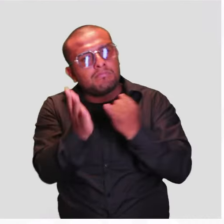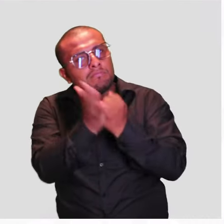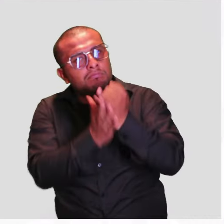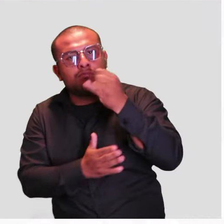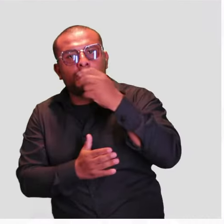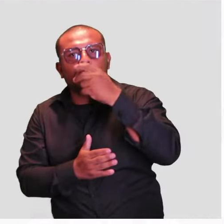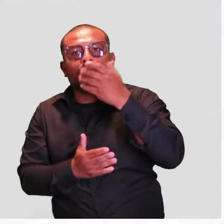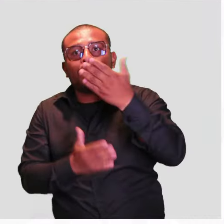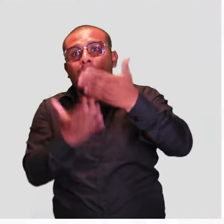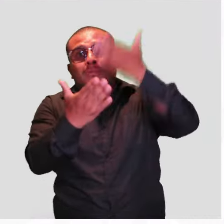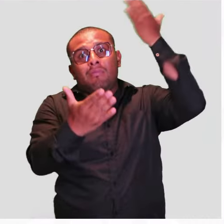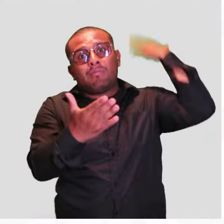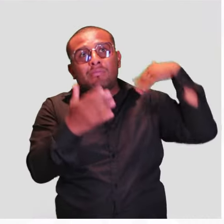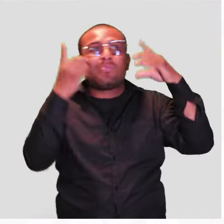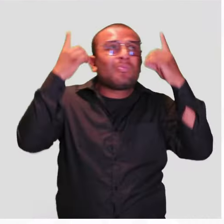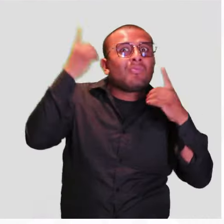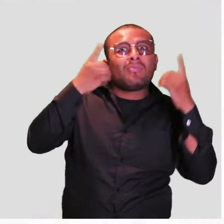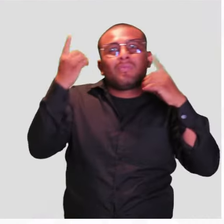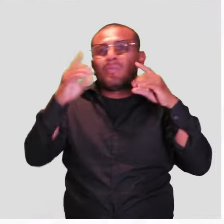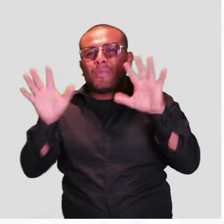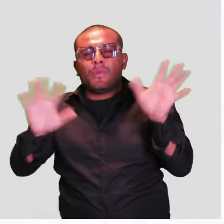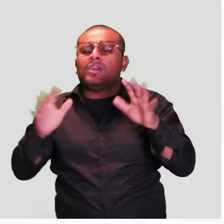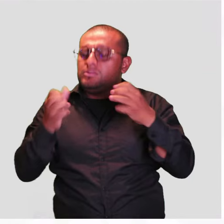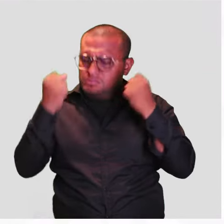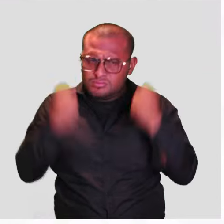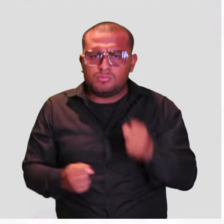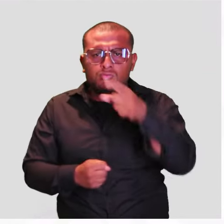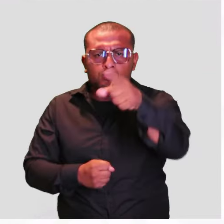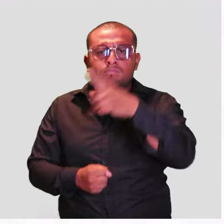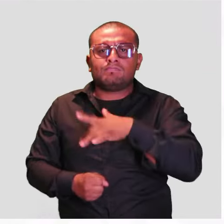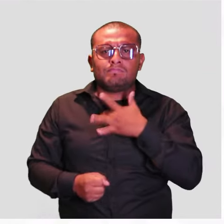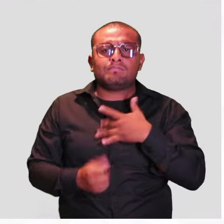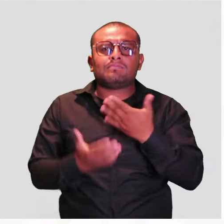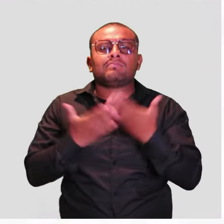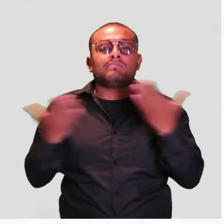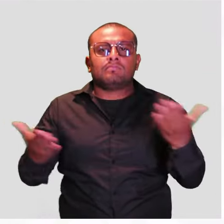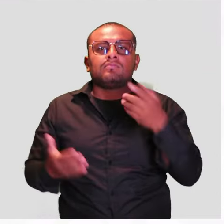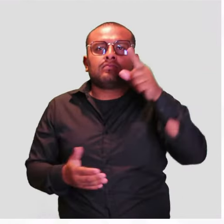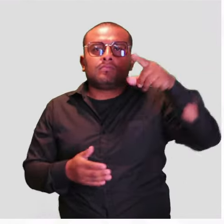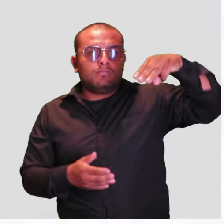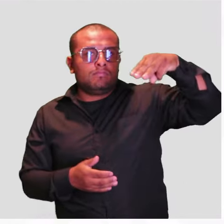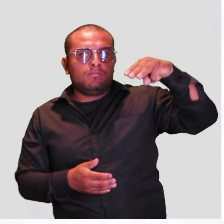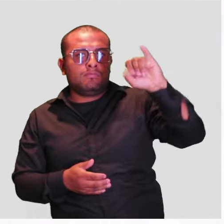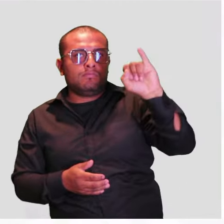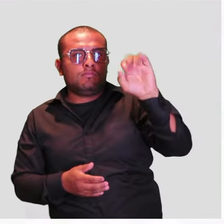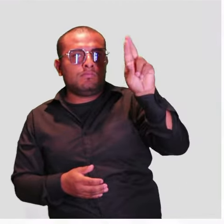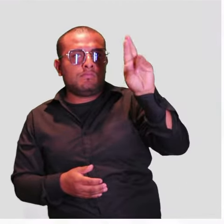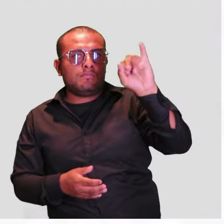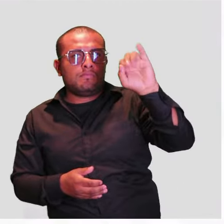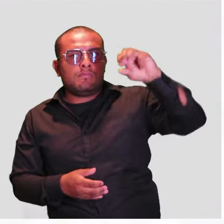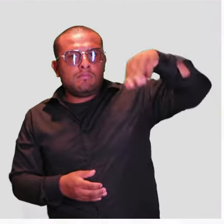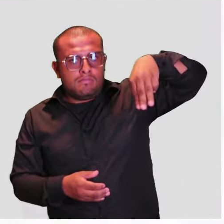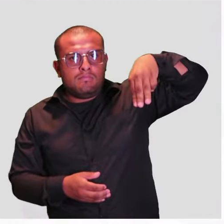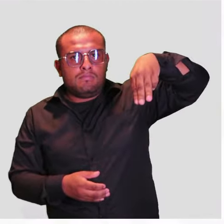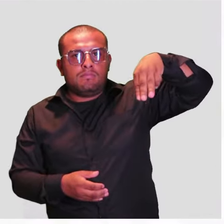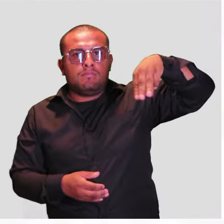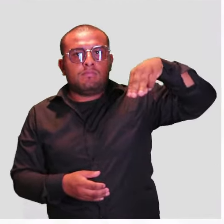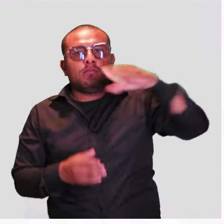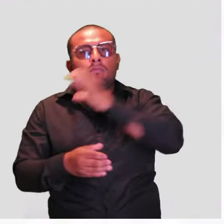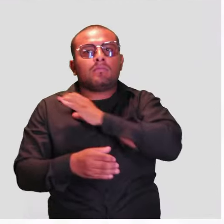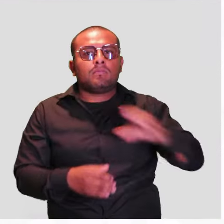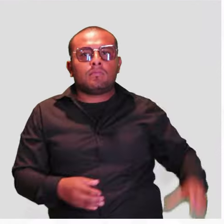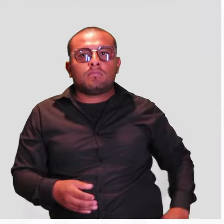a votar. Y cedemos el uso de la voz a la candidata Miriam de Jesús Gómez Anaya. Candidata, le restan